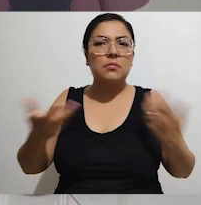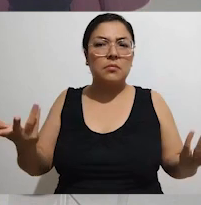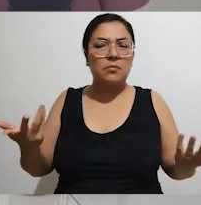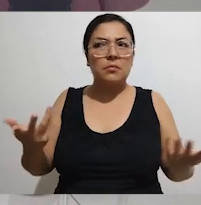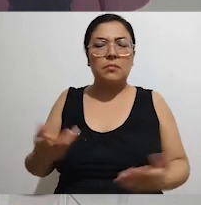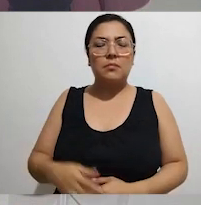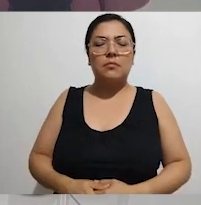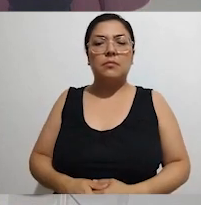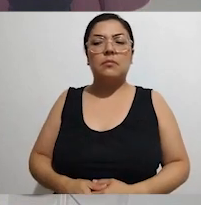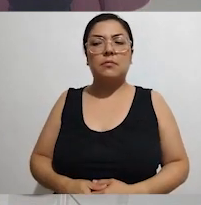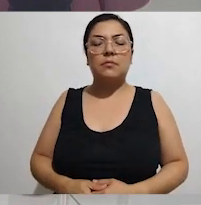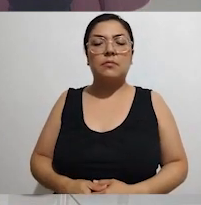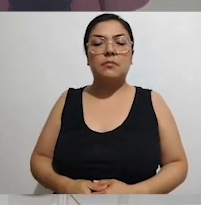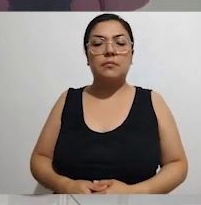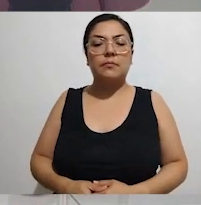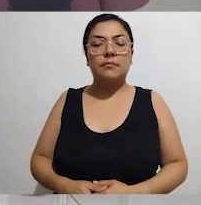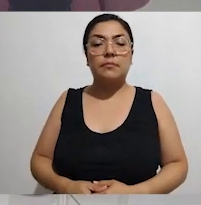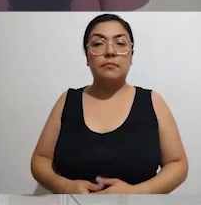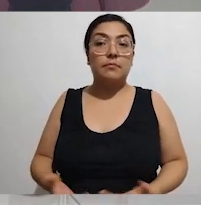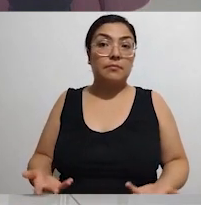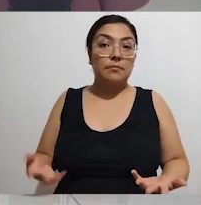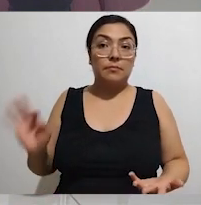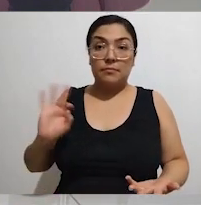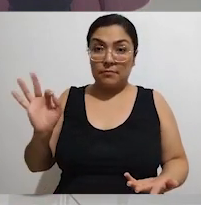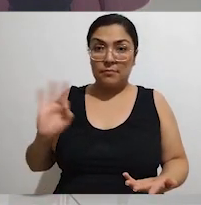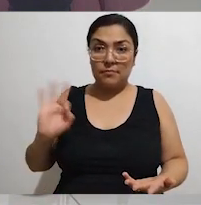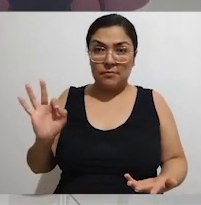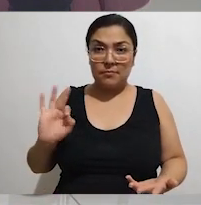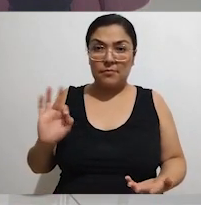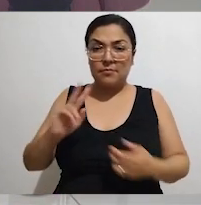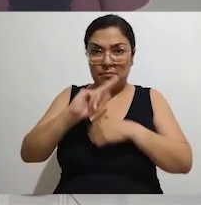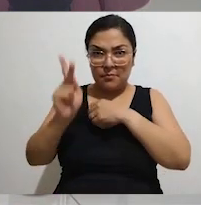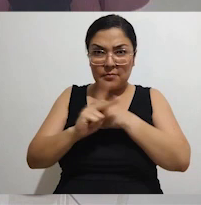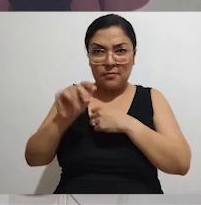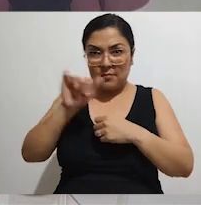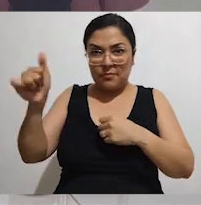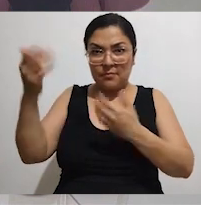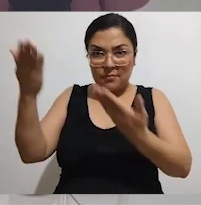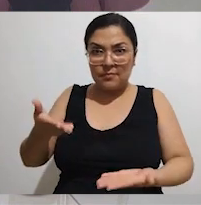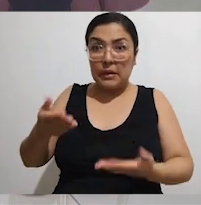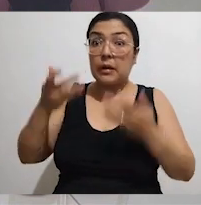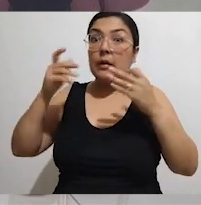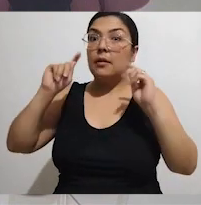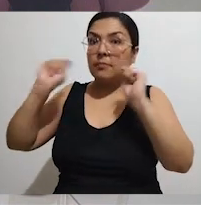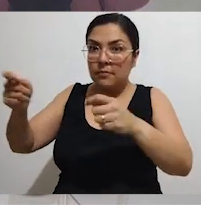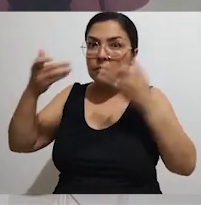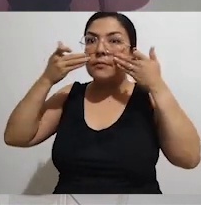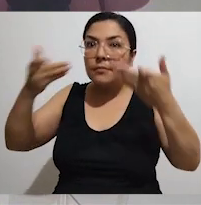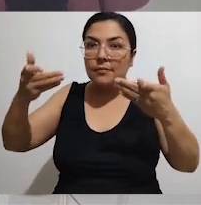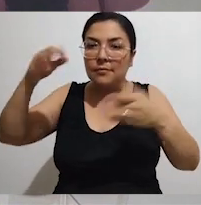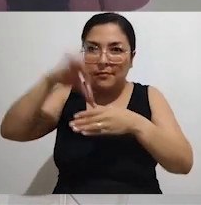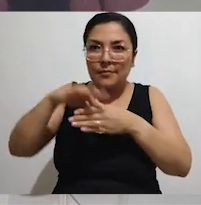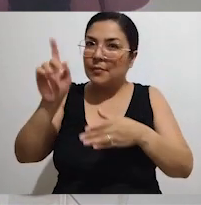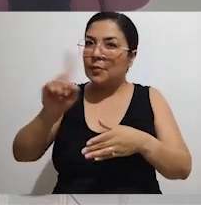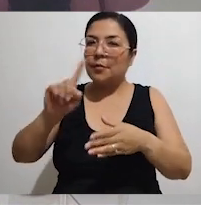esta categoría de visitantes extranjeros? Que aunque tienen características similares, no son observadores electorales, sino que son